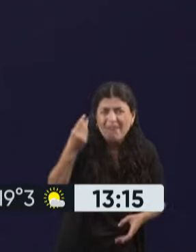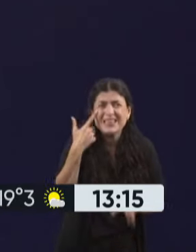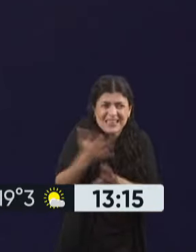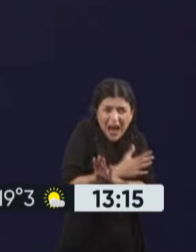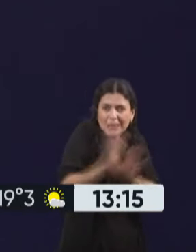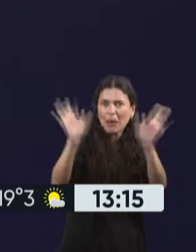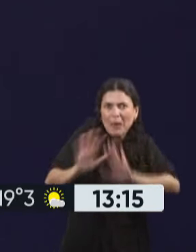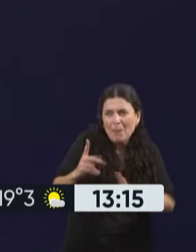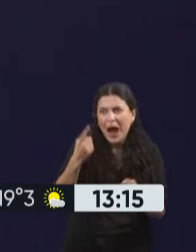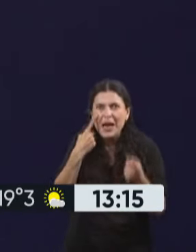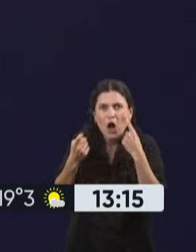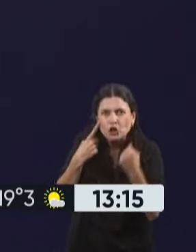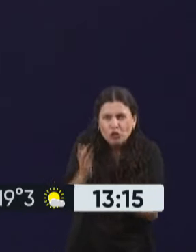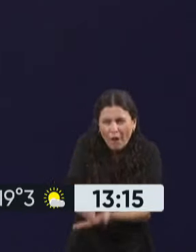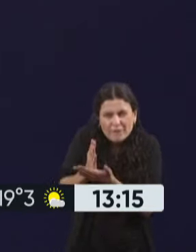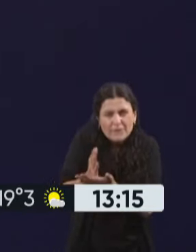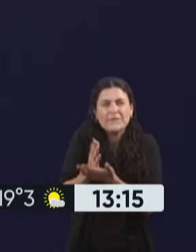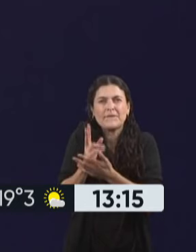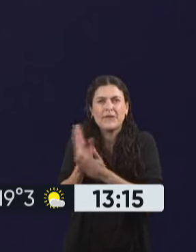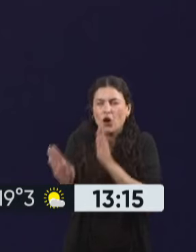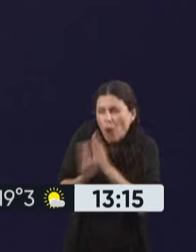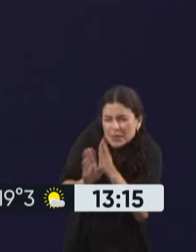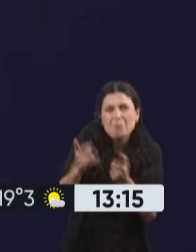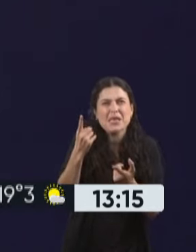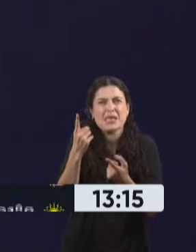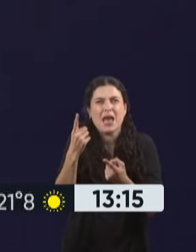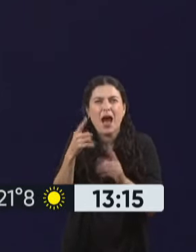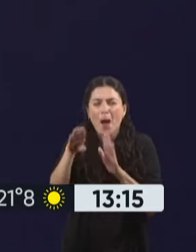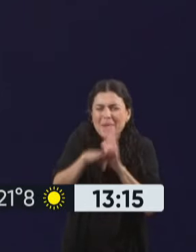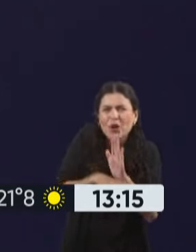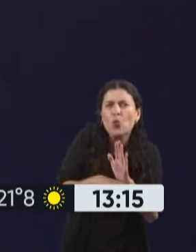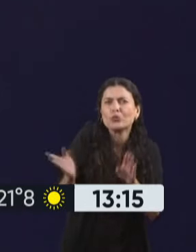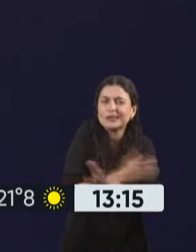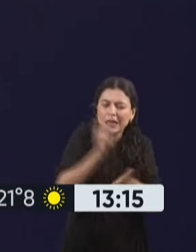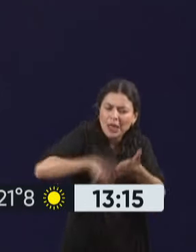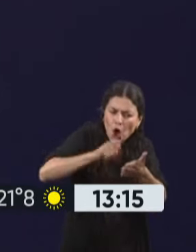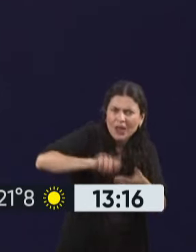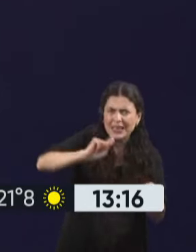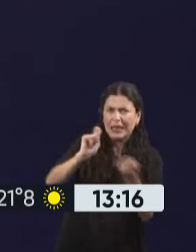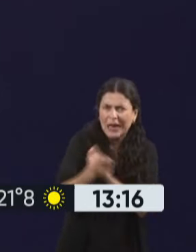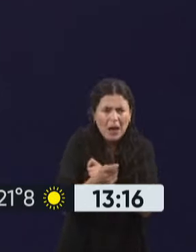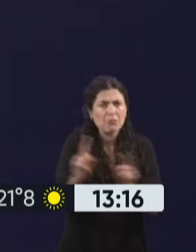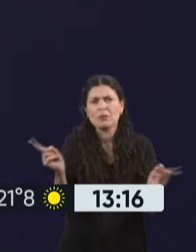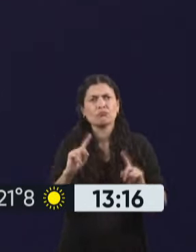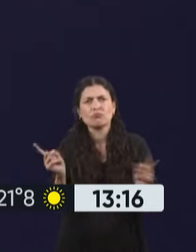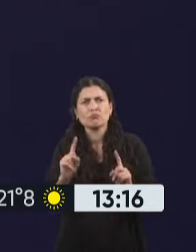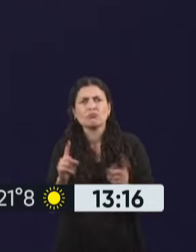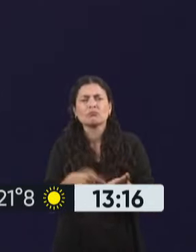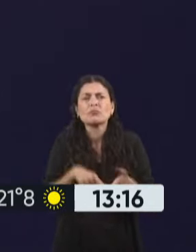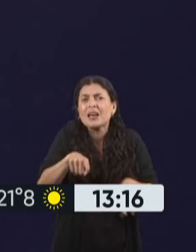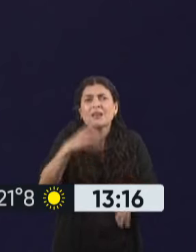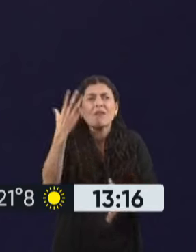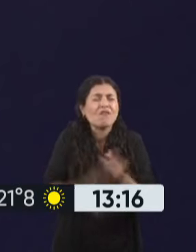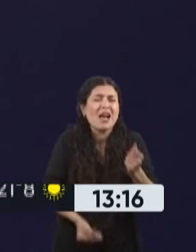tiene ningún marco, se le da ningún marco, se da ninguna pregunta, ninguna respuesta y nunca se cortan. Acá fue un error y fue